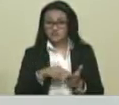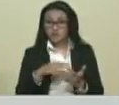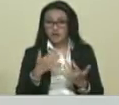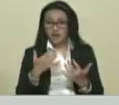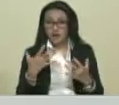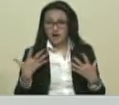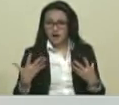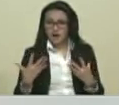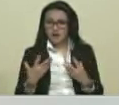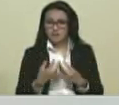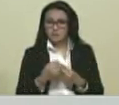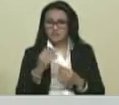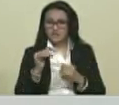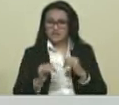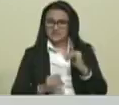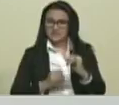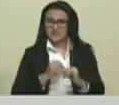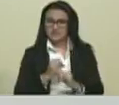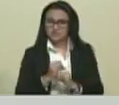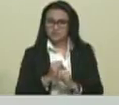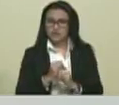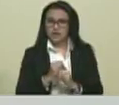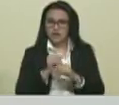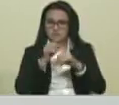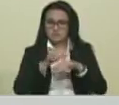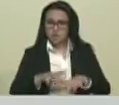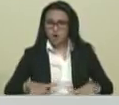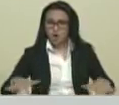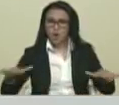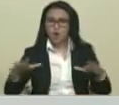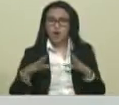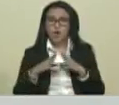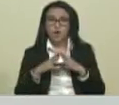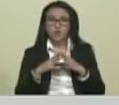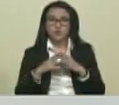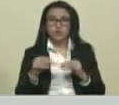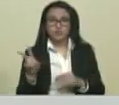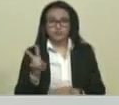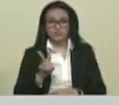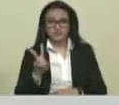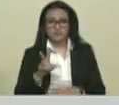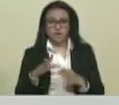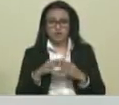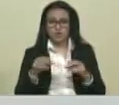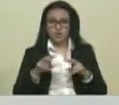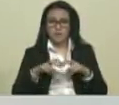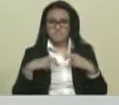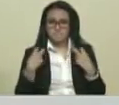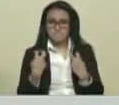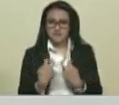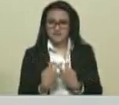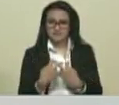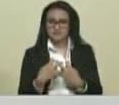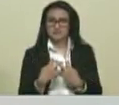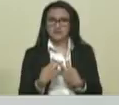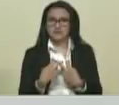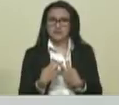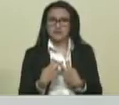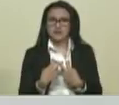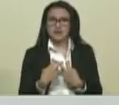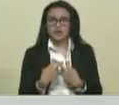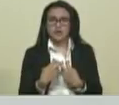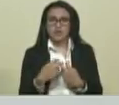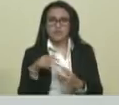los acompañantes internacionales, están desplegados en todo el país, en todas las mesas, en las mesas de votación que